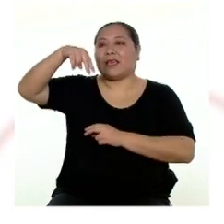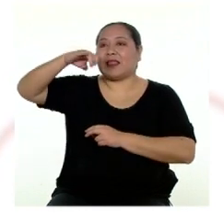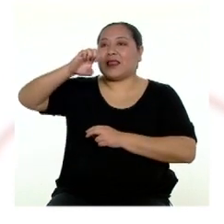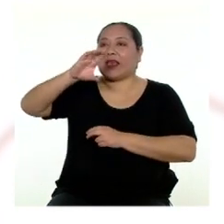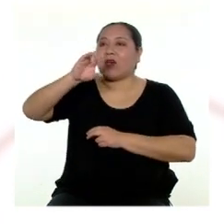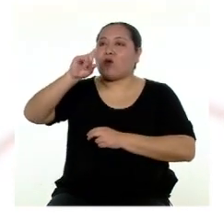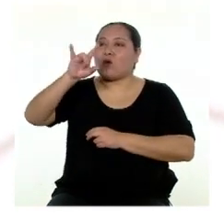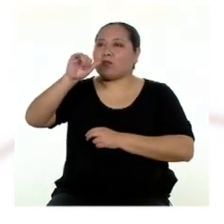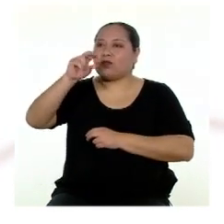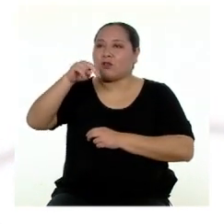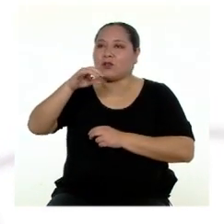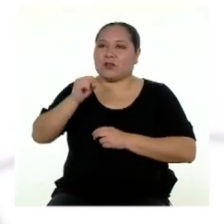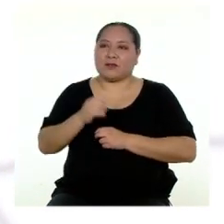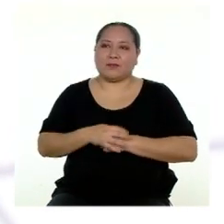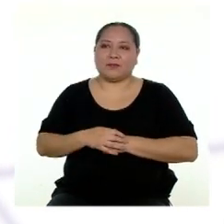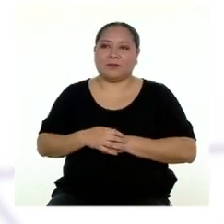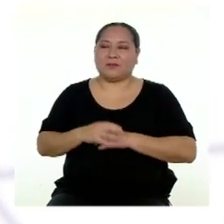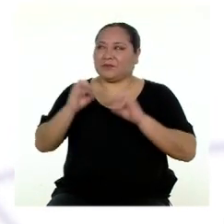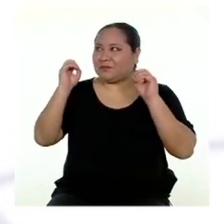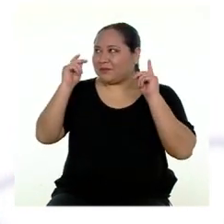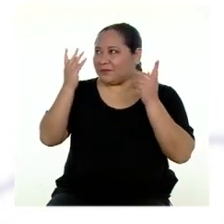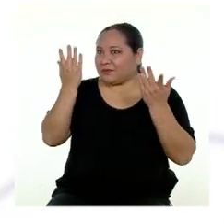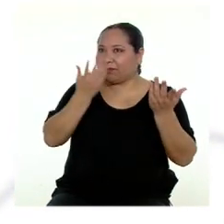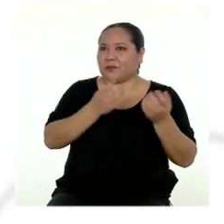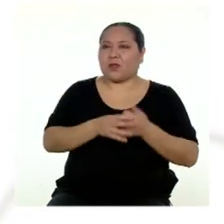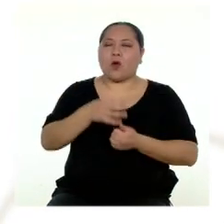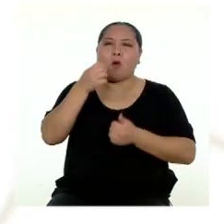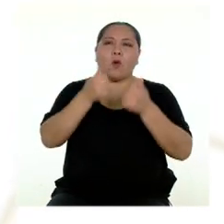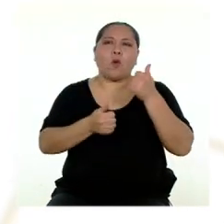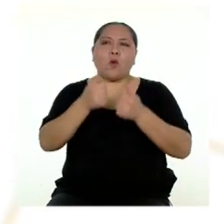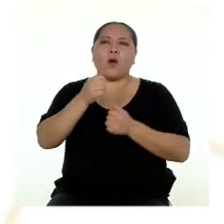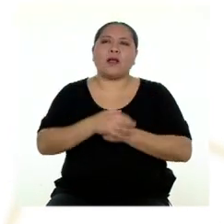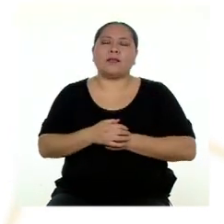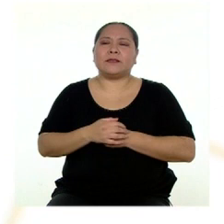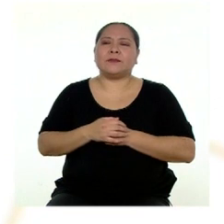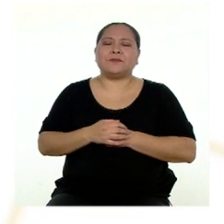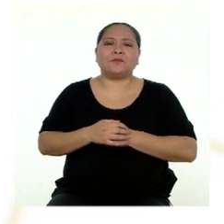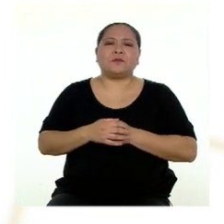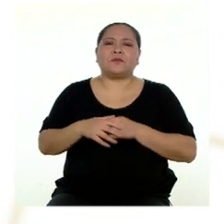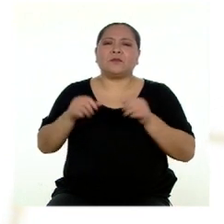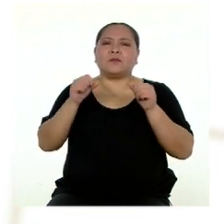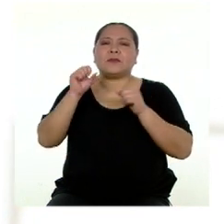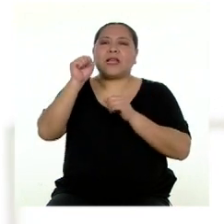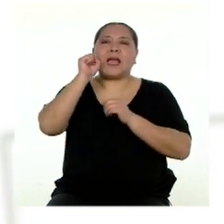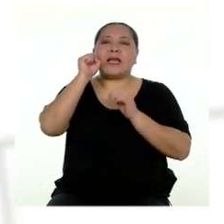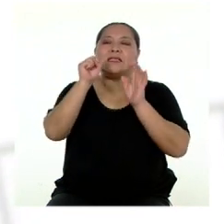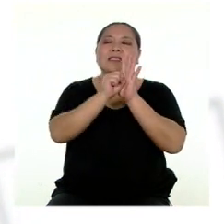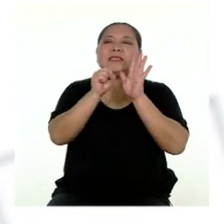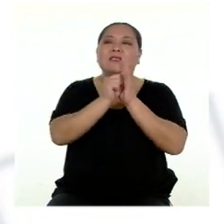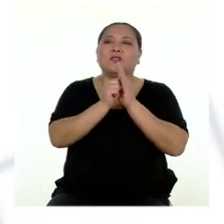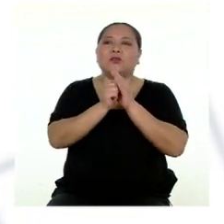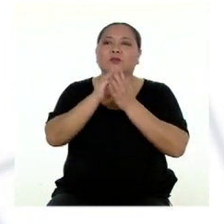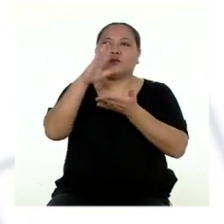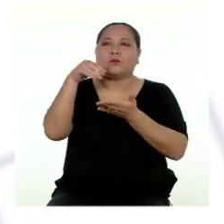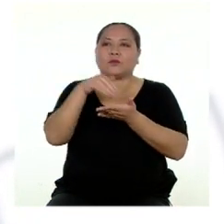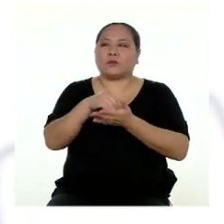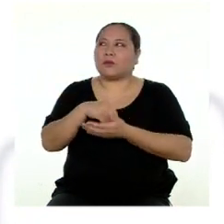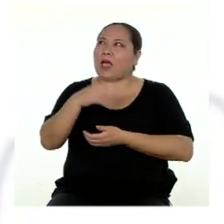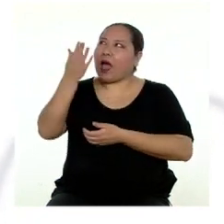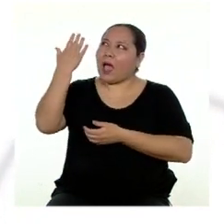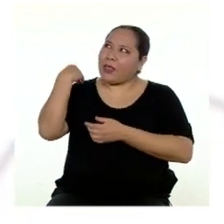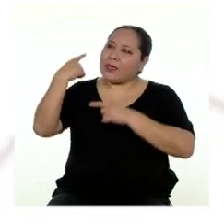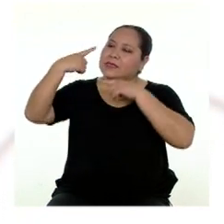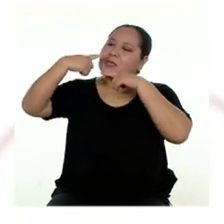acuerdo? Está bien. Muy bien, Yanira. ¿Cuál es nuestro signo principal en este caso? Si con la ecuación fue el igual